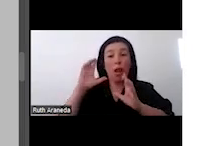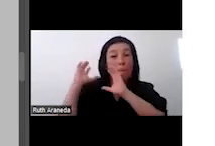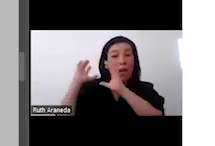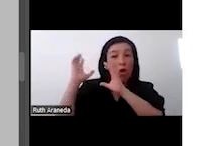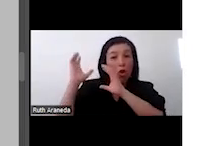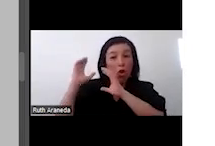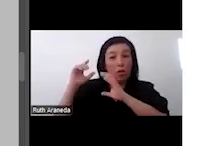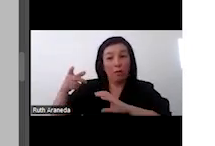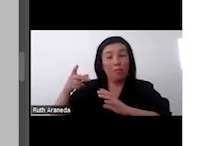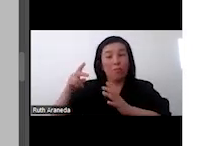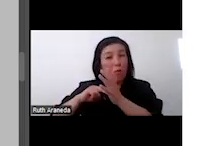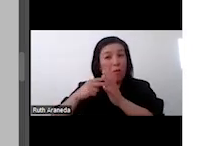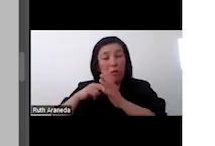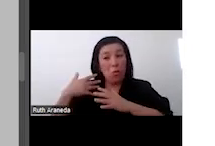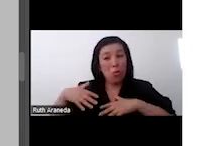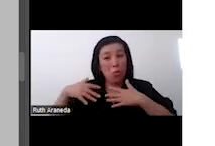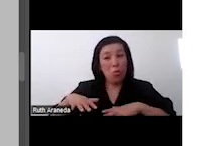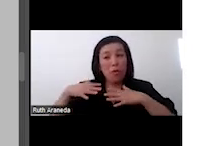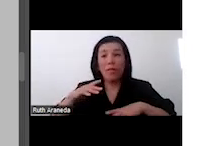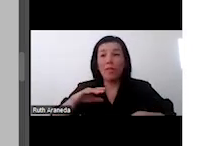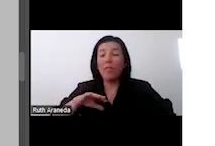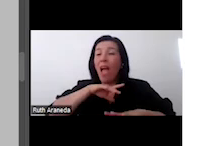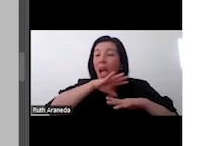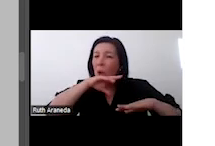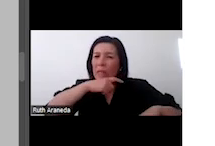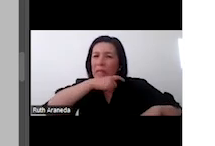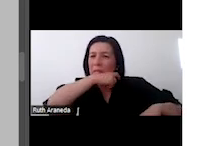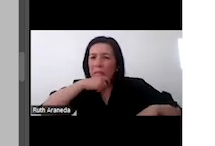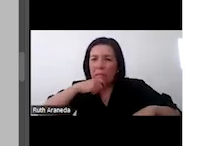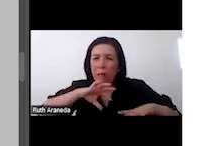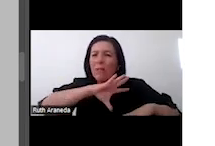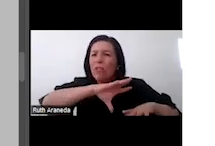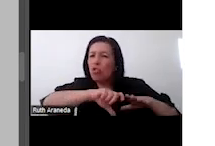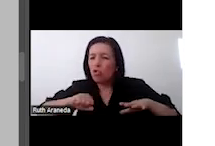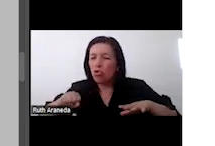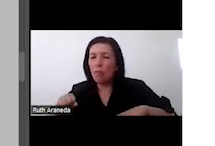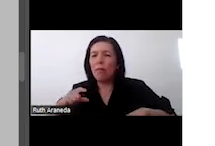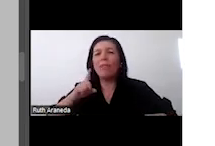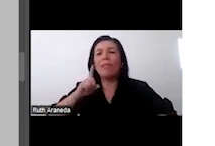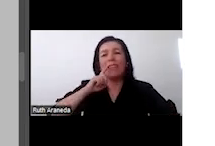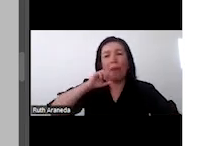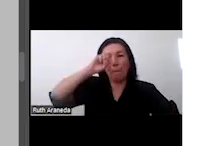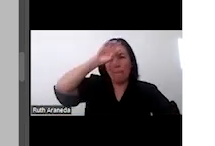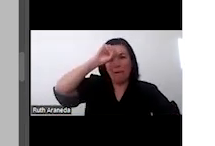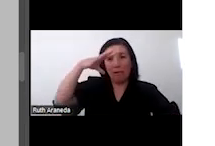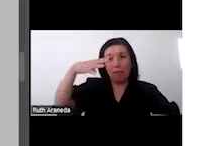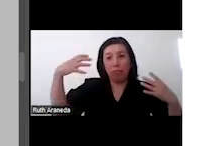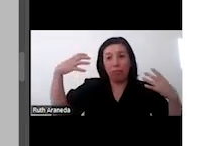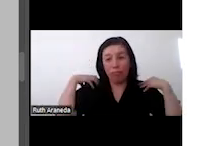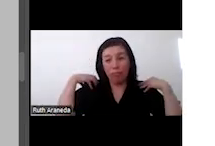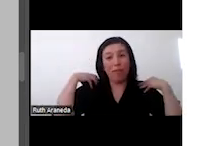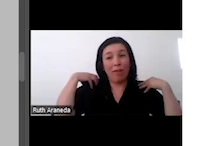gran problema de saqueo de agua, sobre todo por parte de la minería Anglo American que está instalada